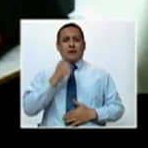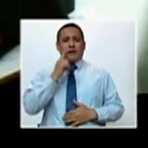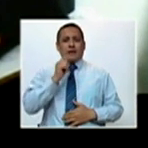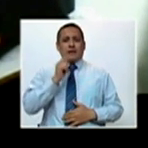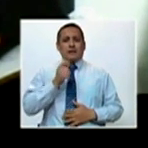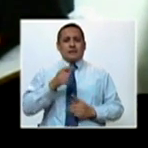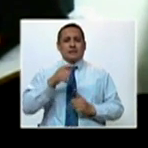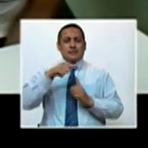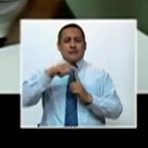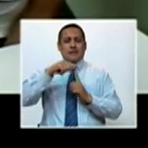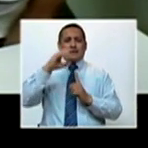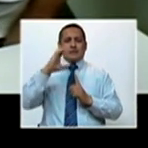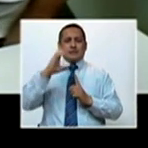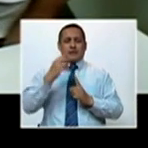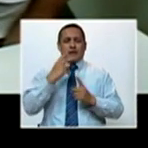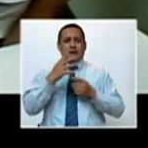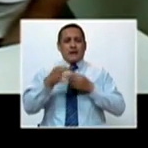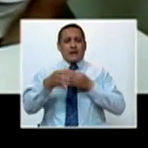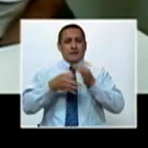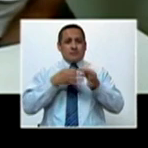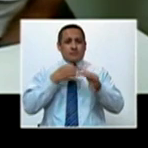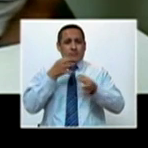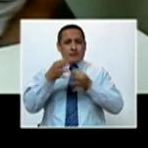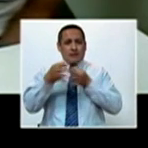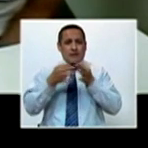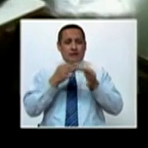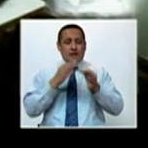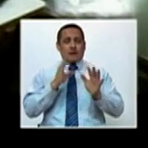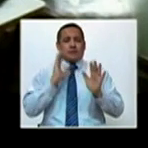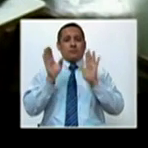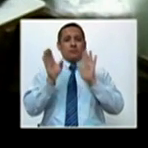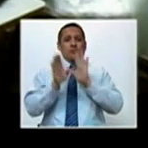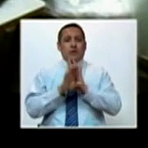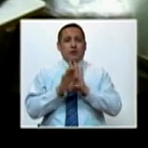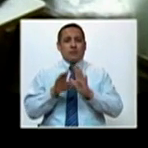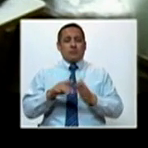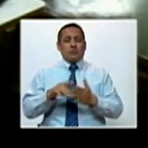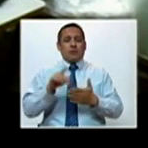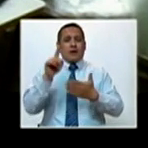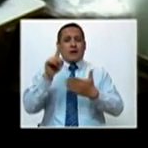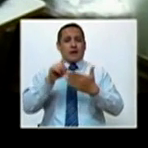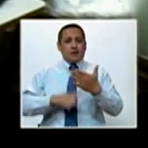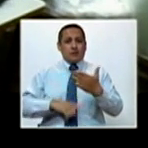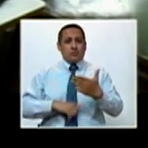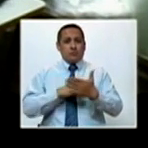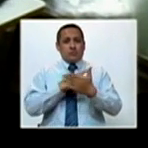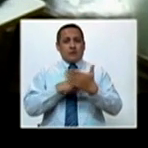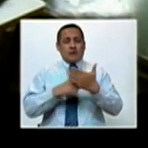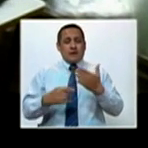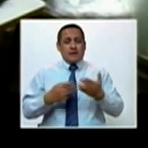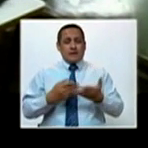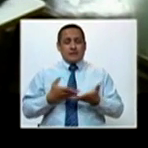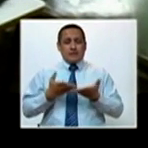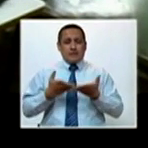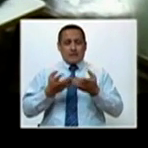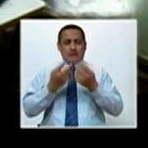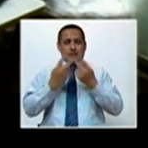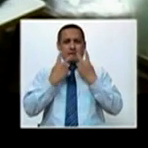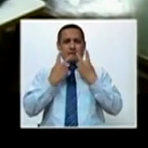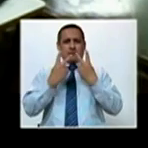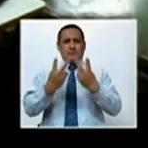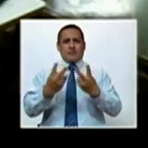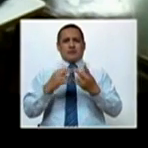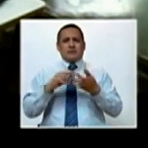El Tribunal Constitucional advierte que en puridad lo que se ha